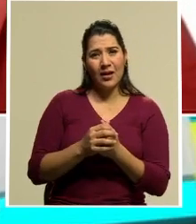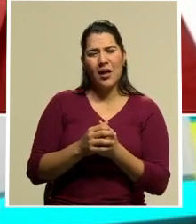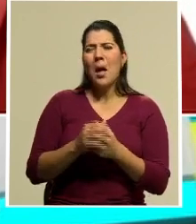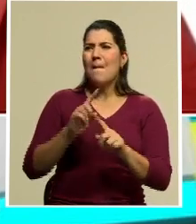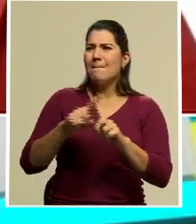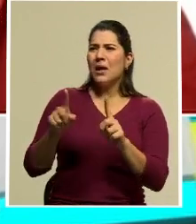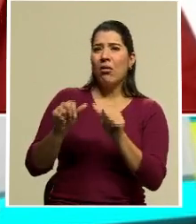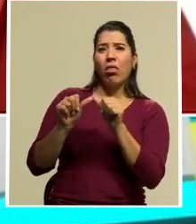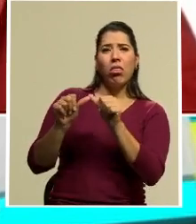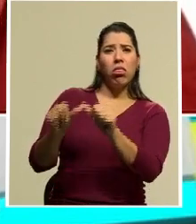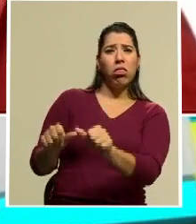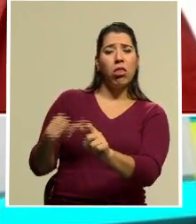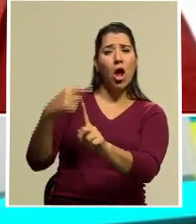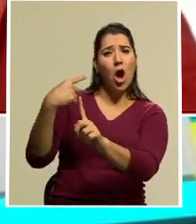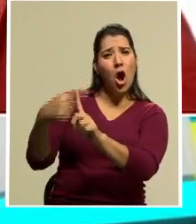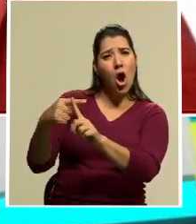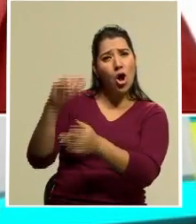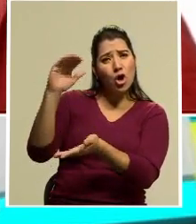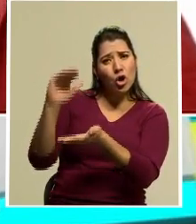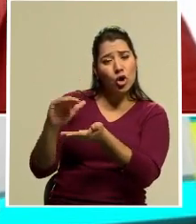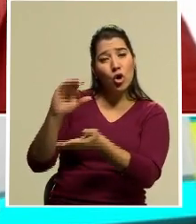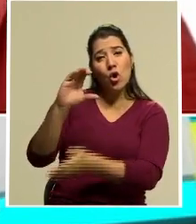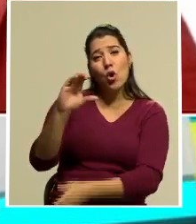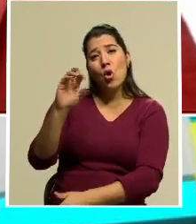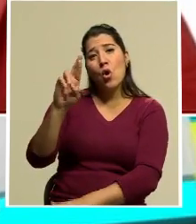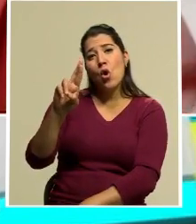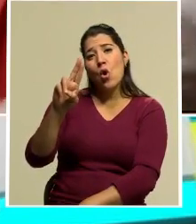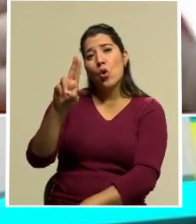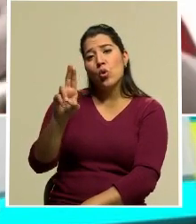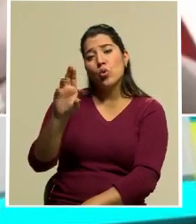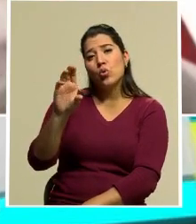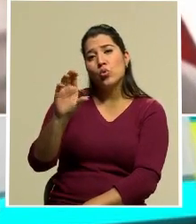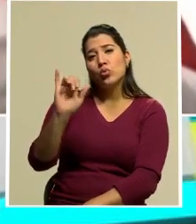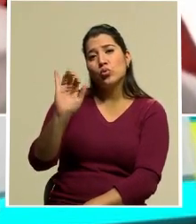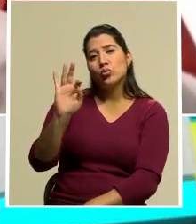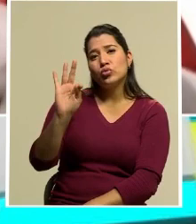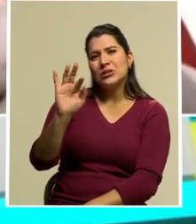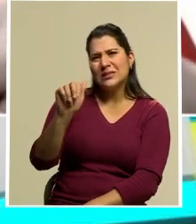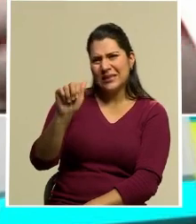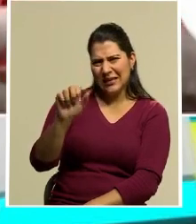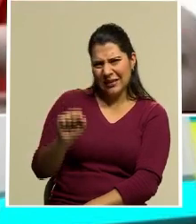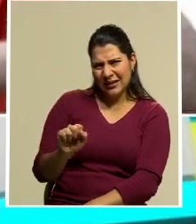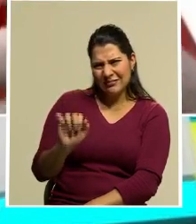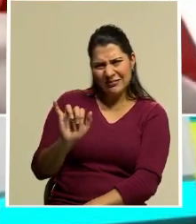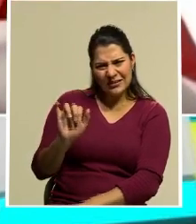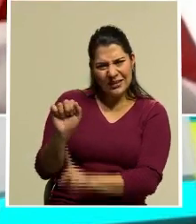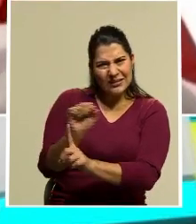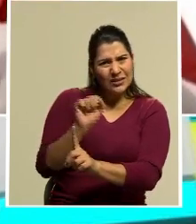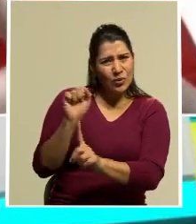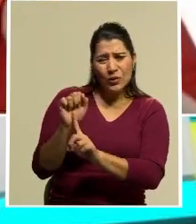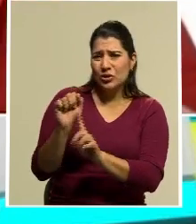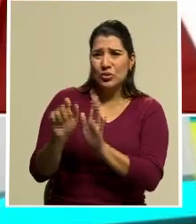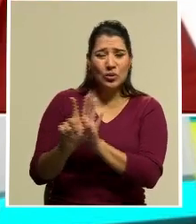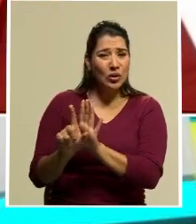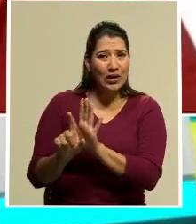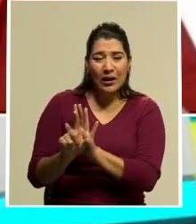ahí en una situación de ilegalidad,